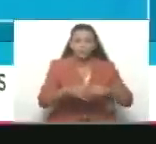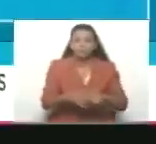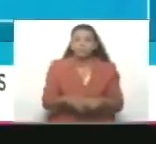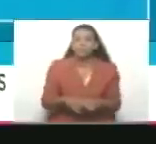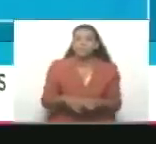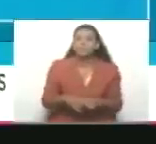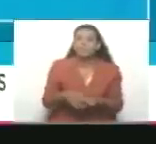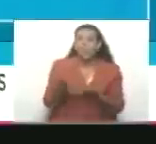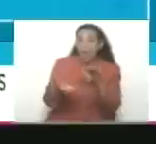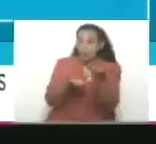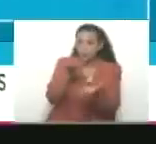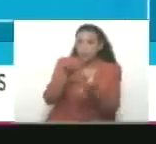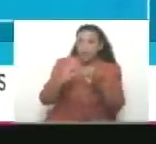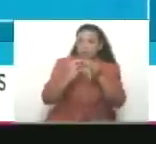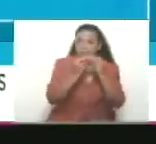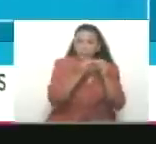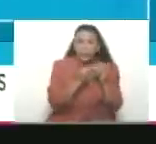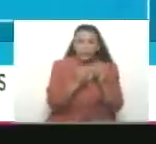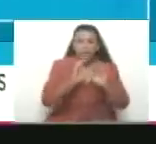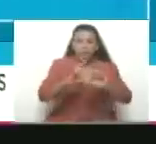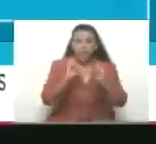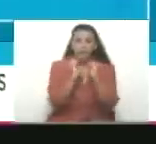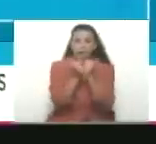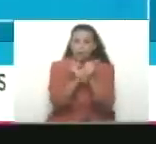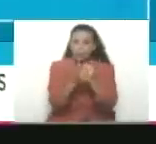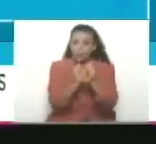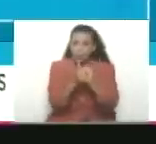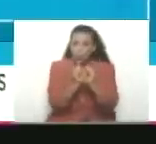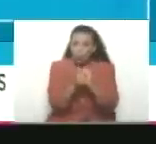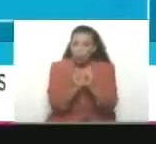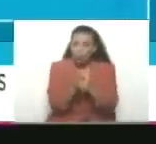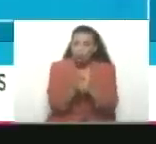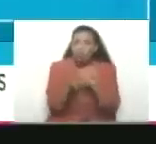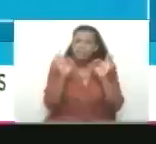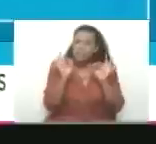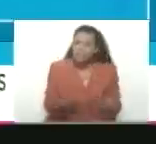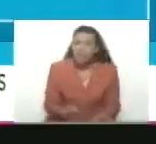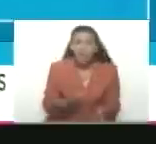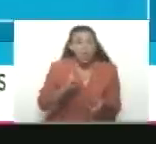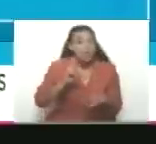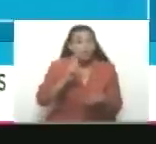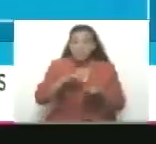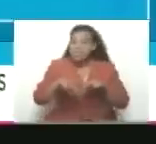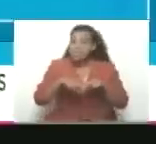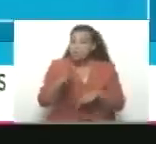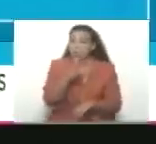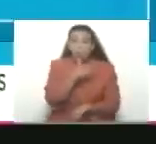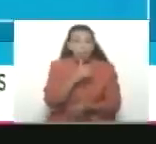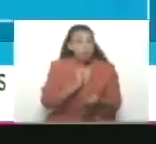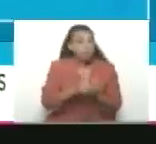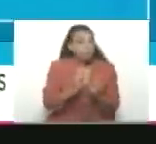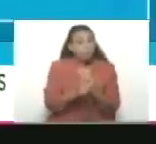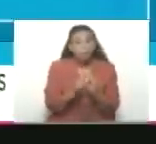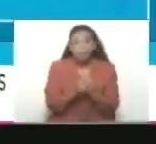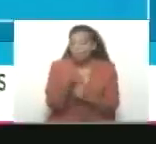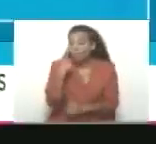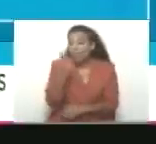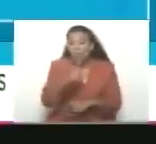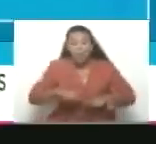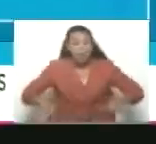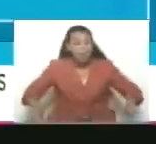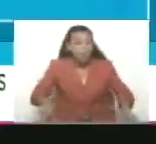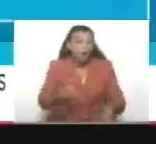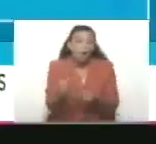eh recuperar las la cancha deportiva que definitivamente los niños no ven deporte porque no está en